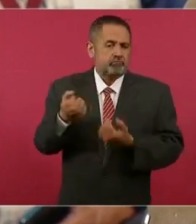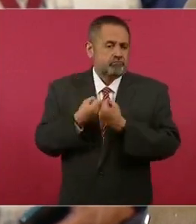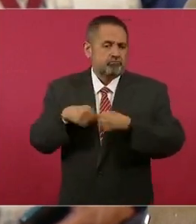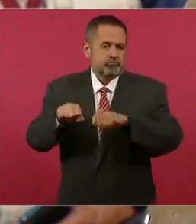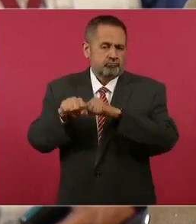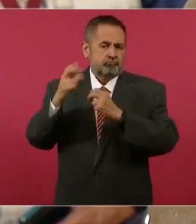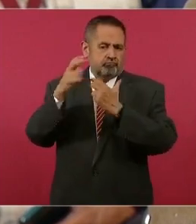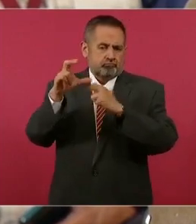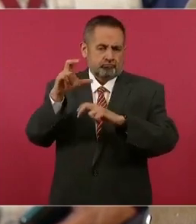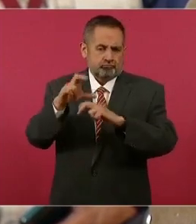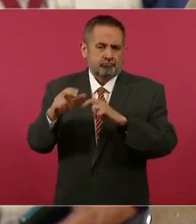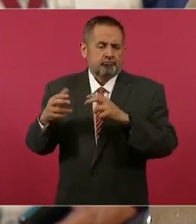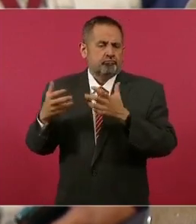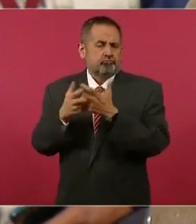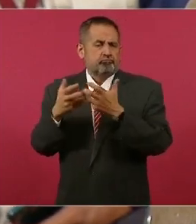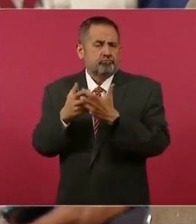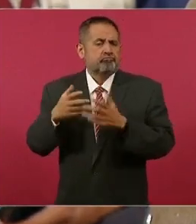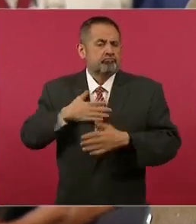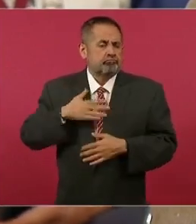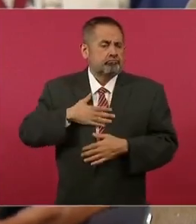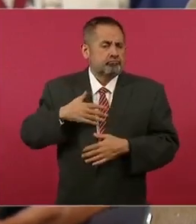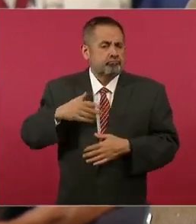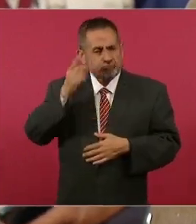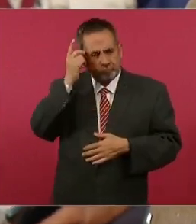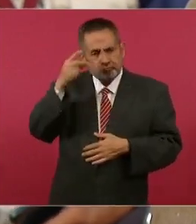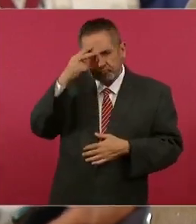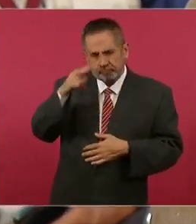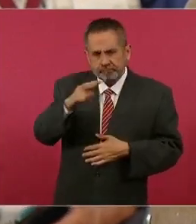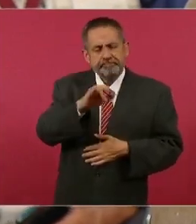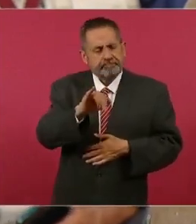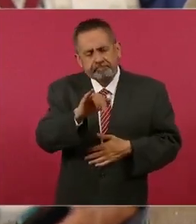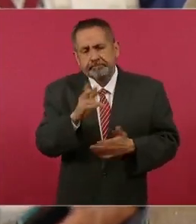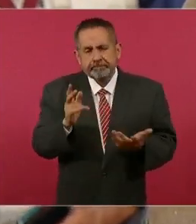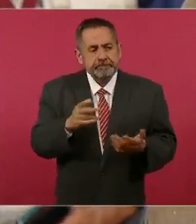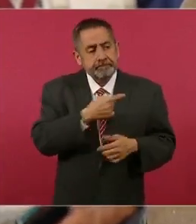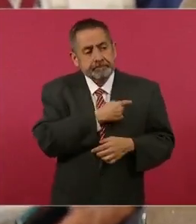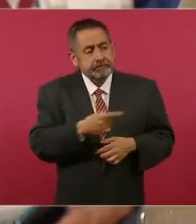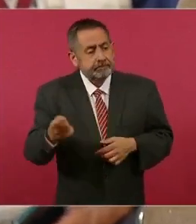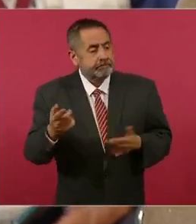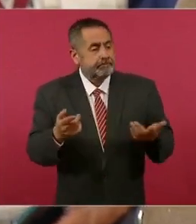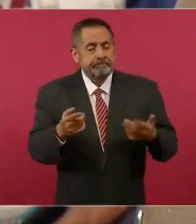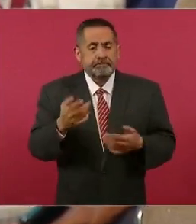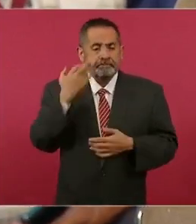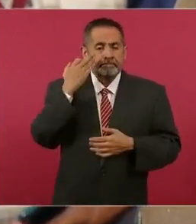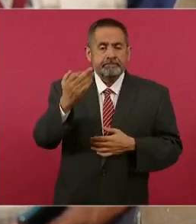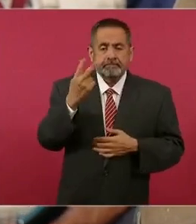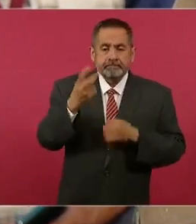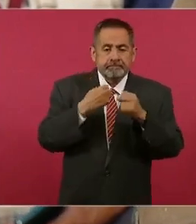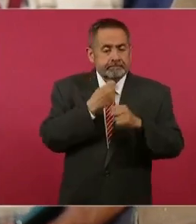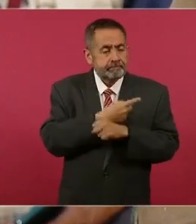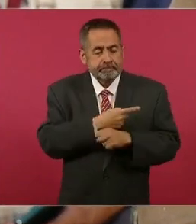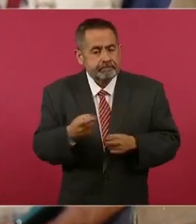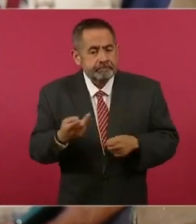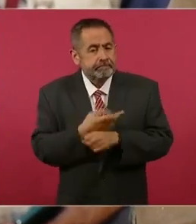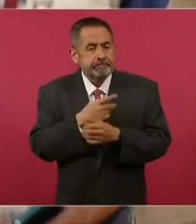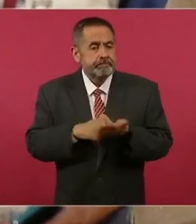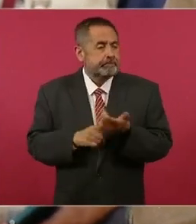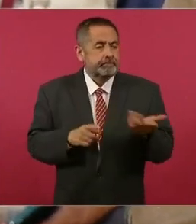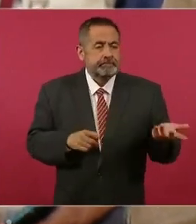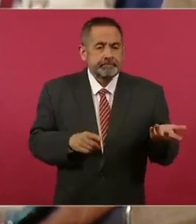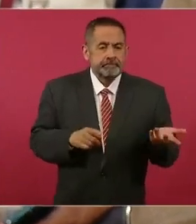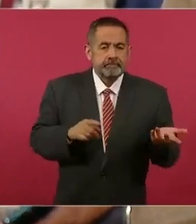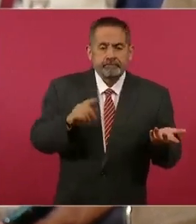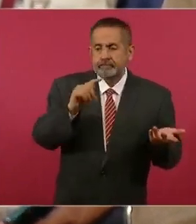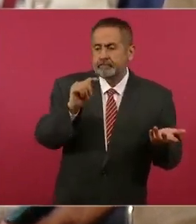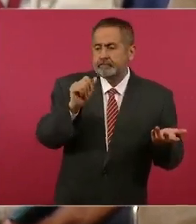esta empresa y pues bueno, han pasado ya un tiempo, sí. Tatiana ya no